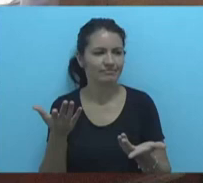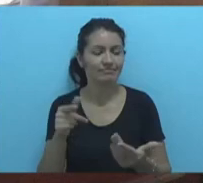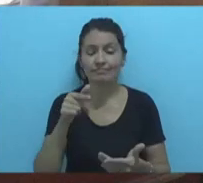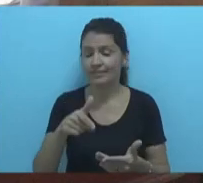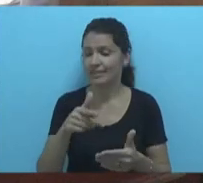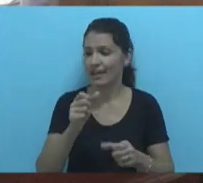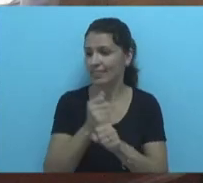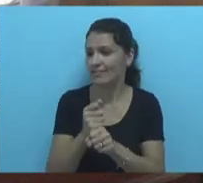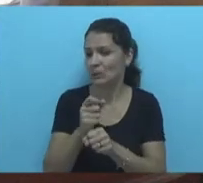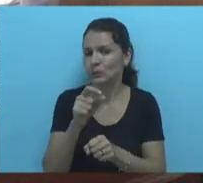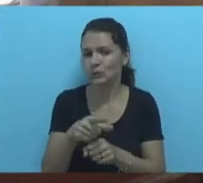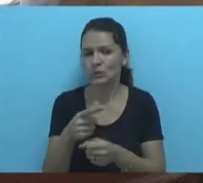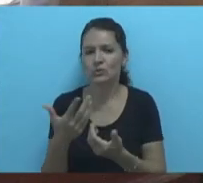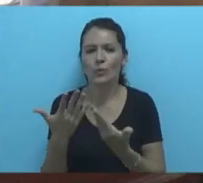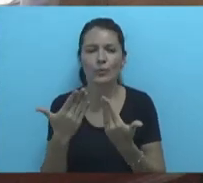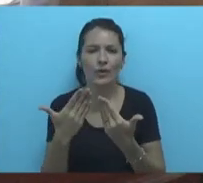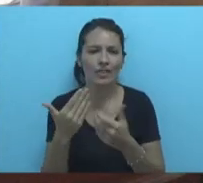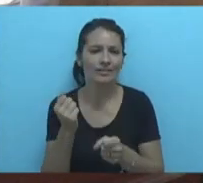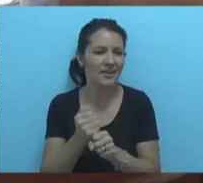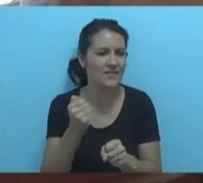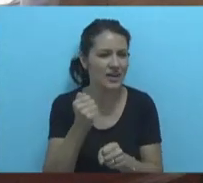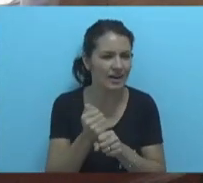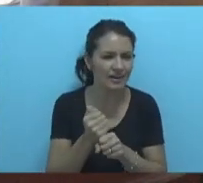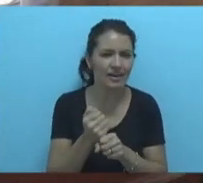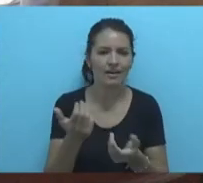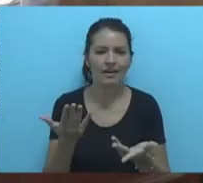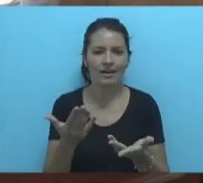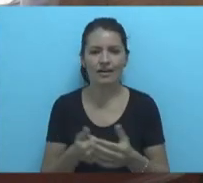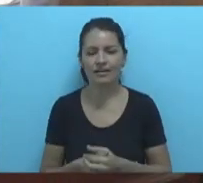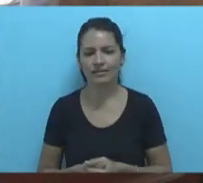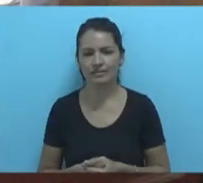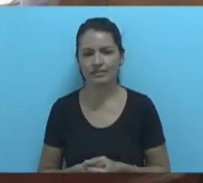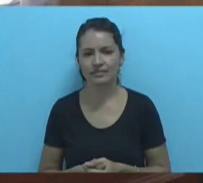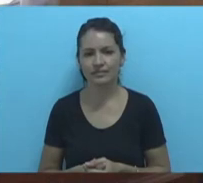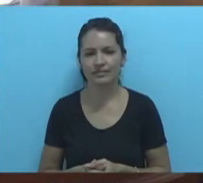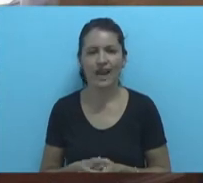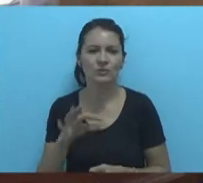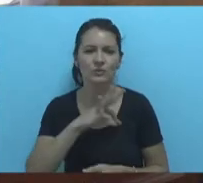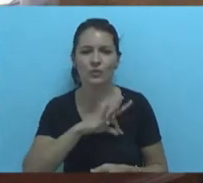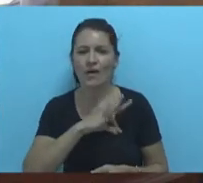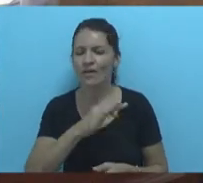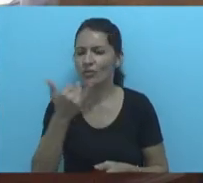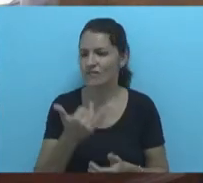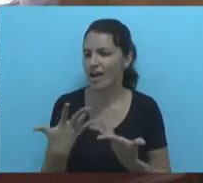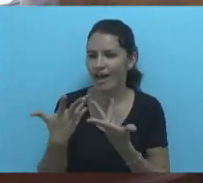esta herramienta una posibilidad laboral, una posibilidad de ganarse recursos, de ganarse la vida, de sostener a sus